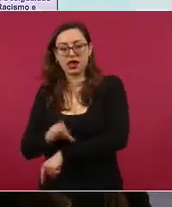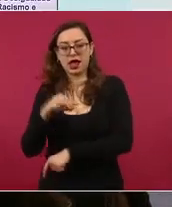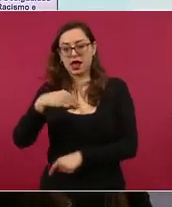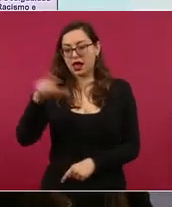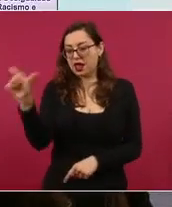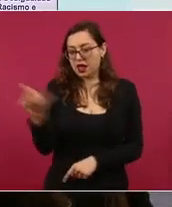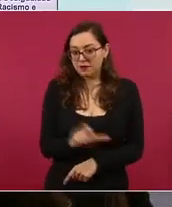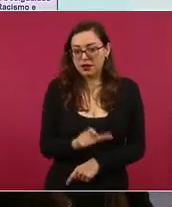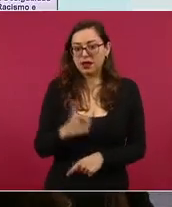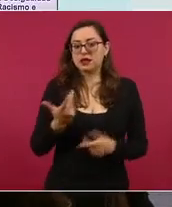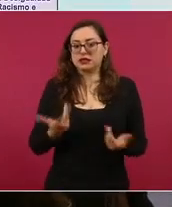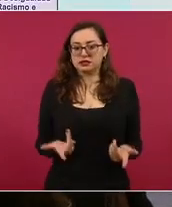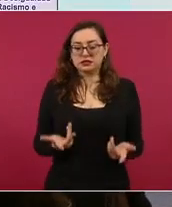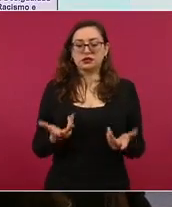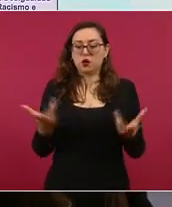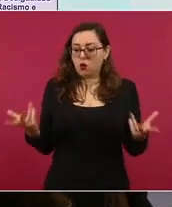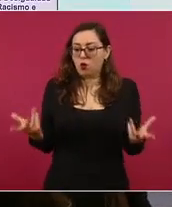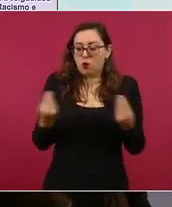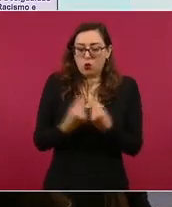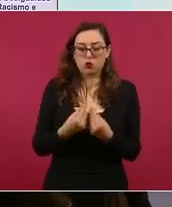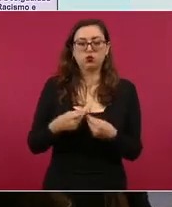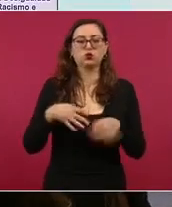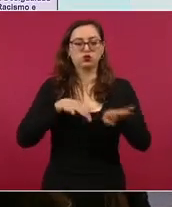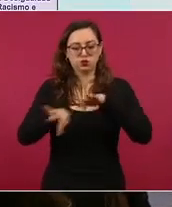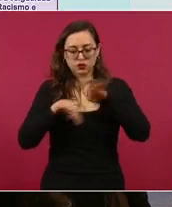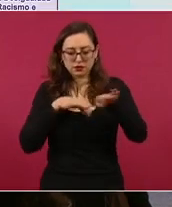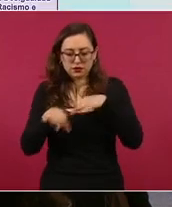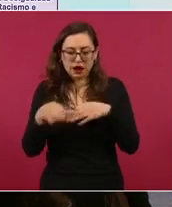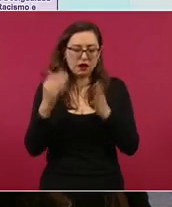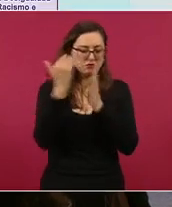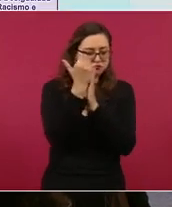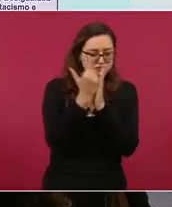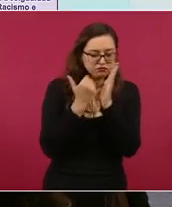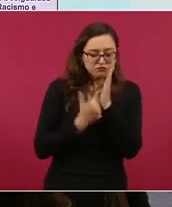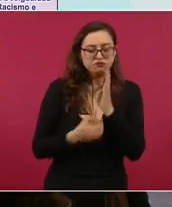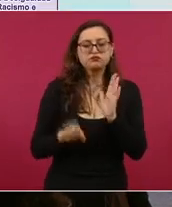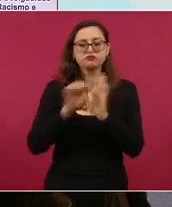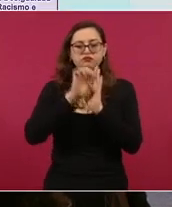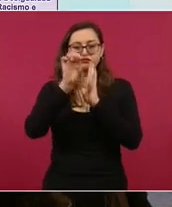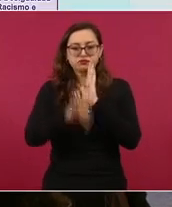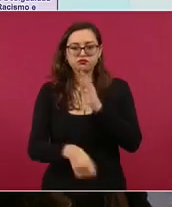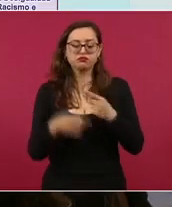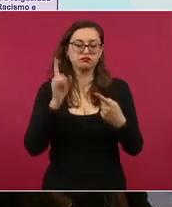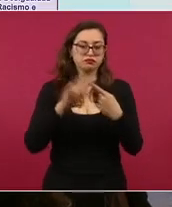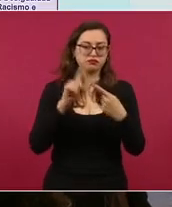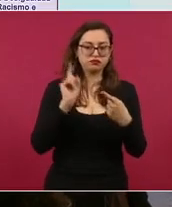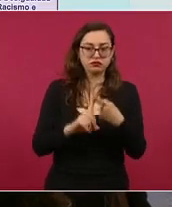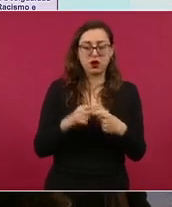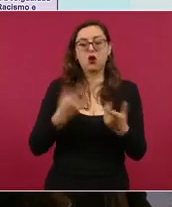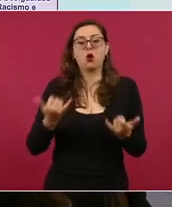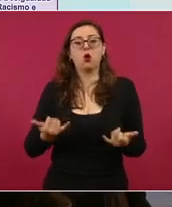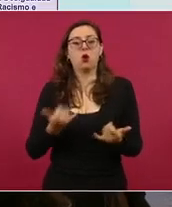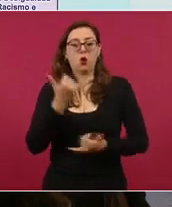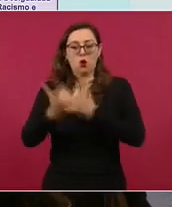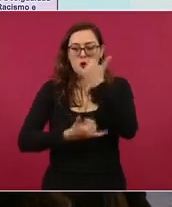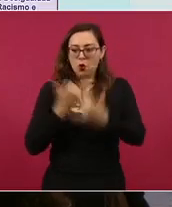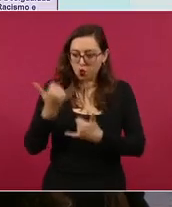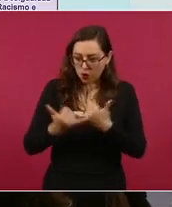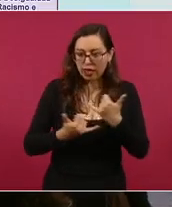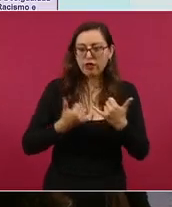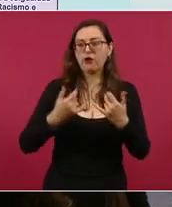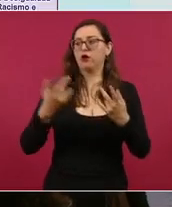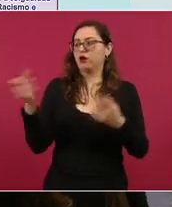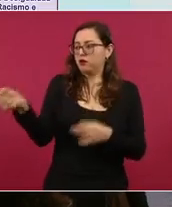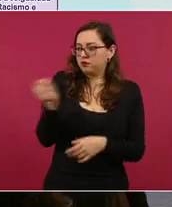algunas acciones. Primero, el tema de la regulación de agentes de jugadores, mantener la